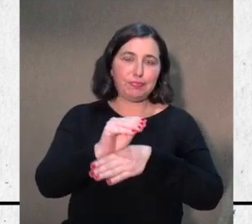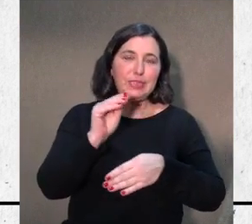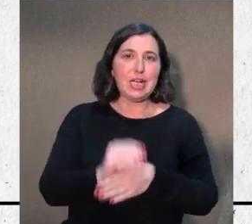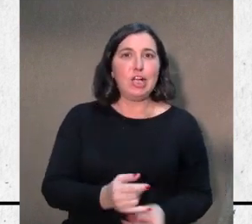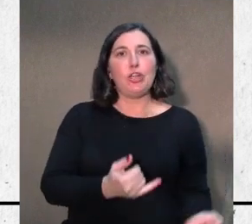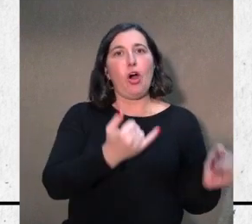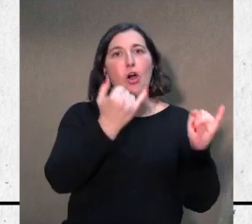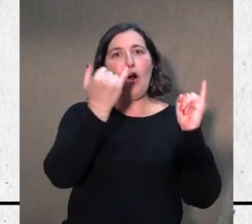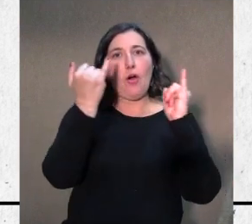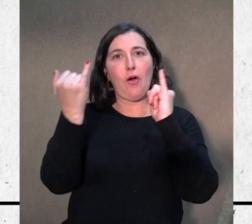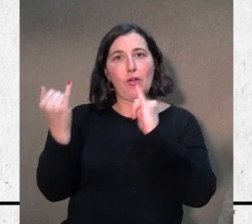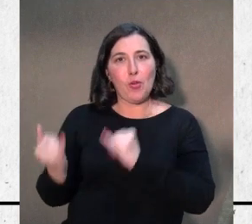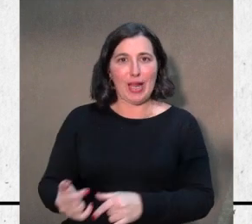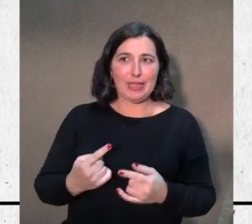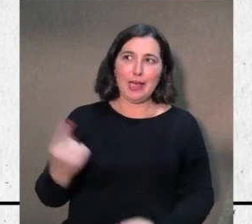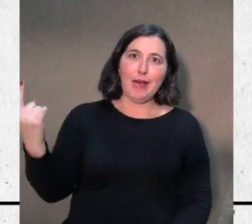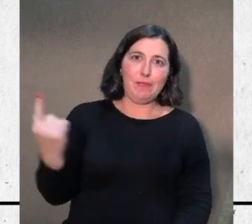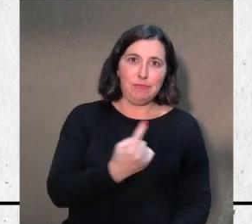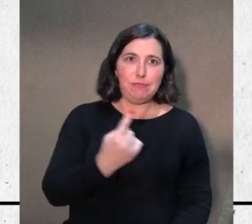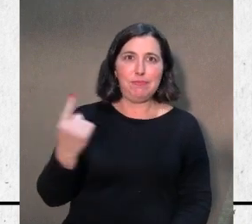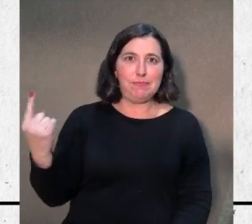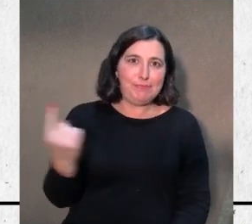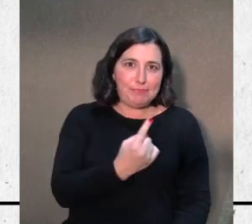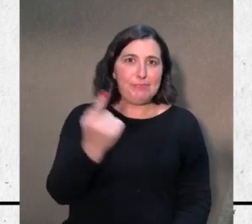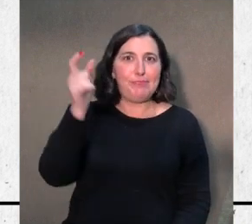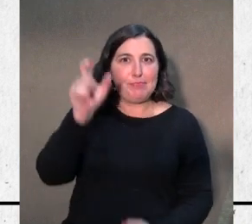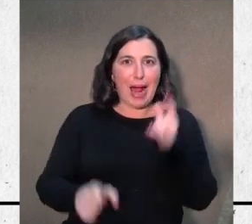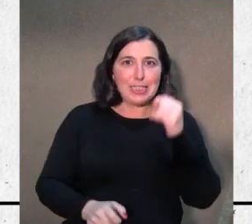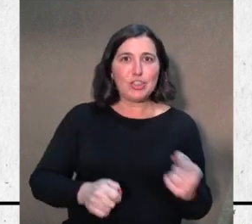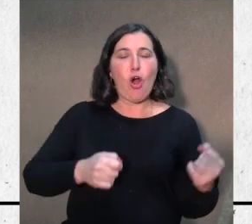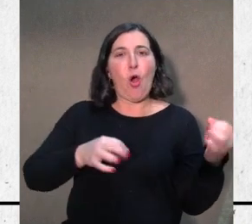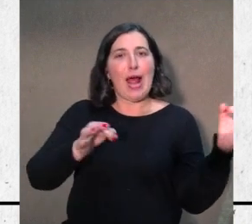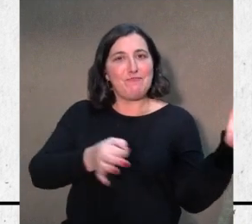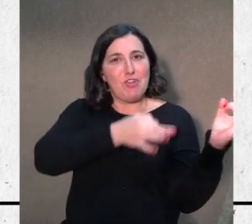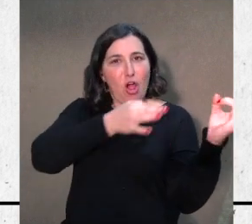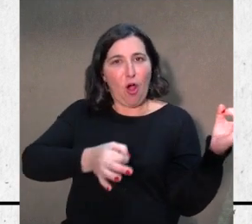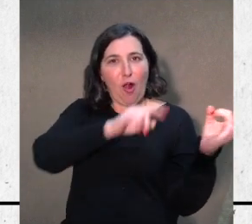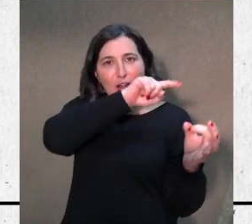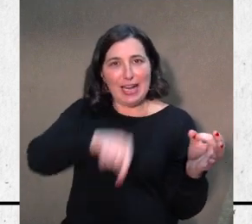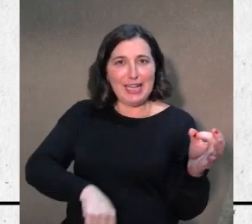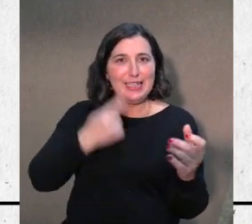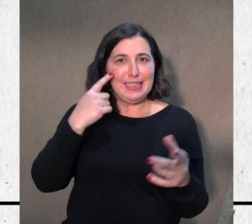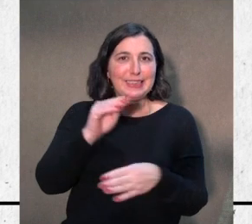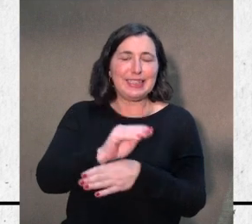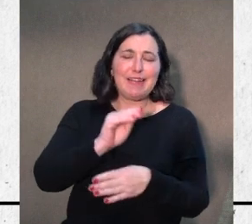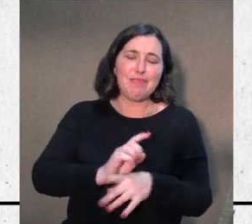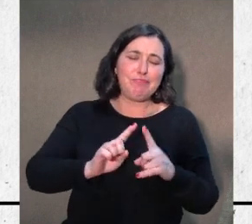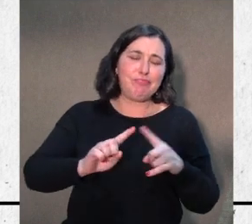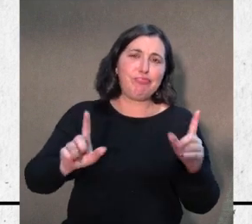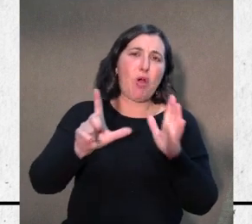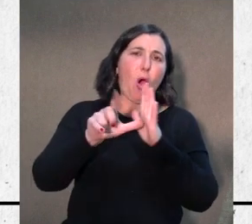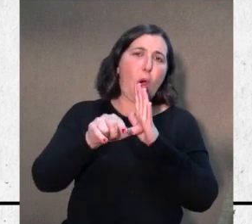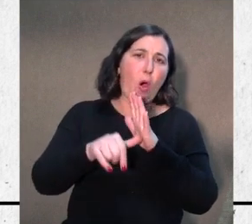el violín a dar su clase, largas horas. Además de mis hermanos, que ya, tenía 2 hermanos